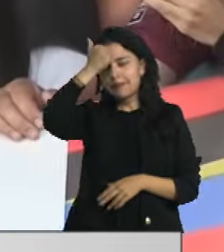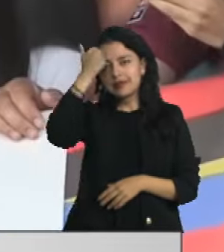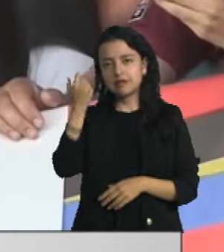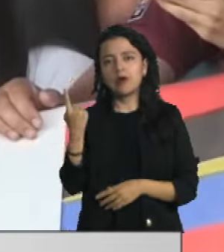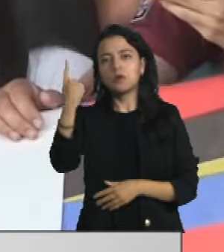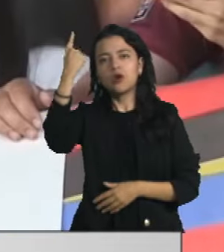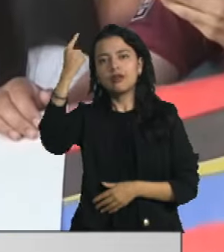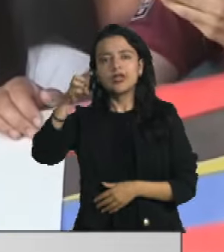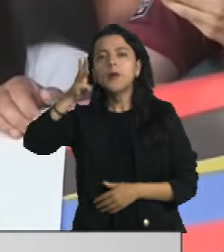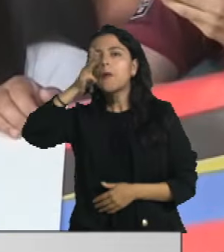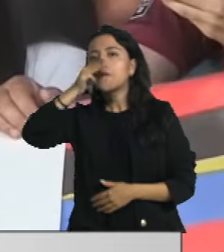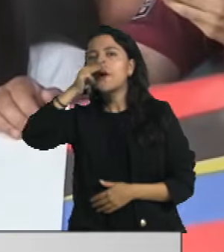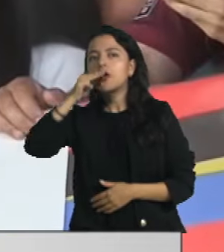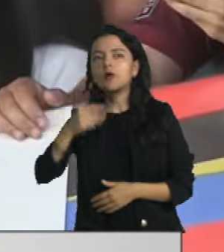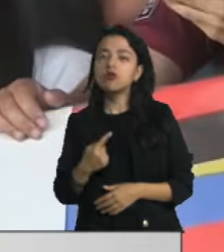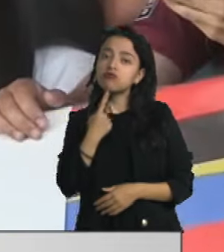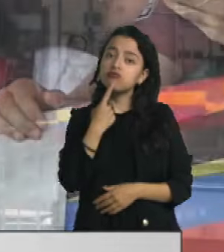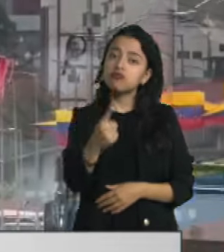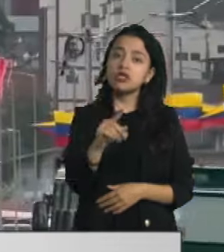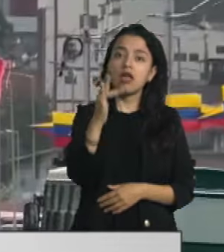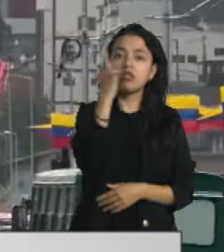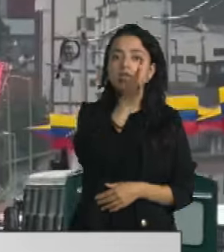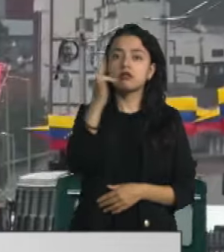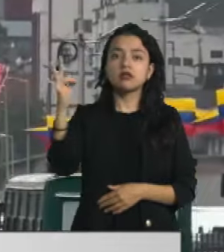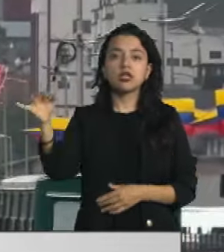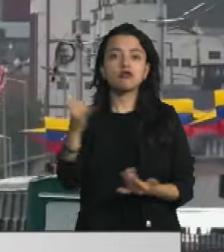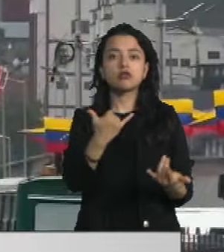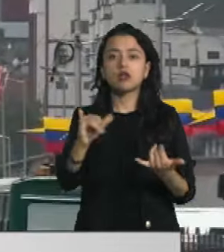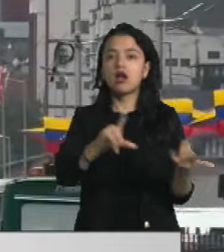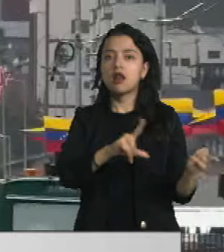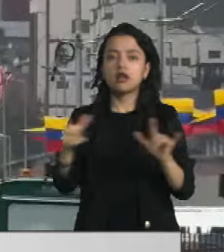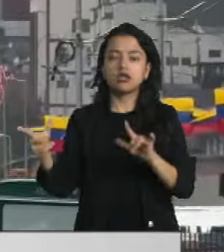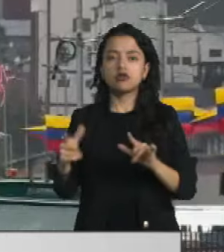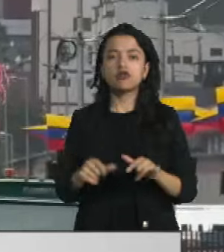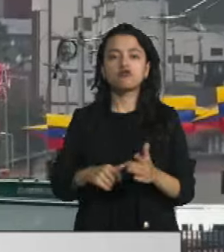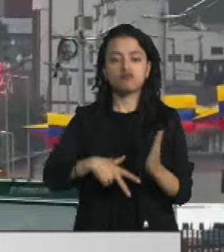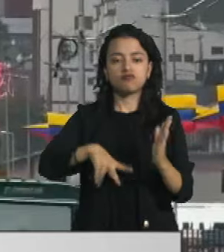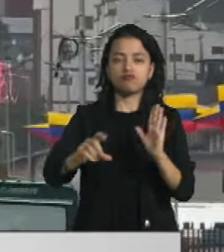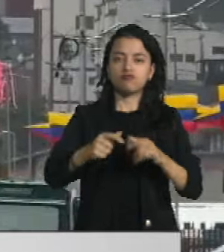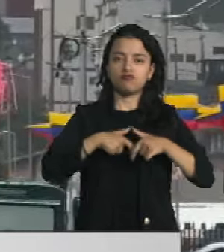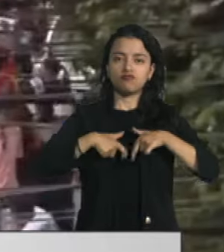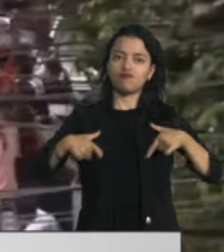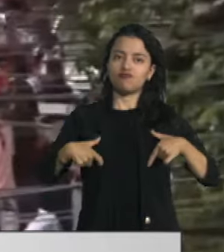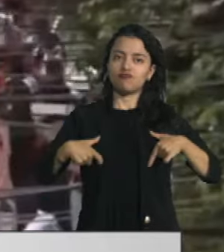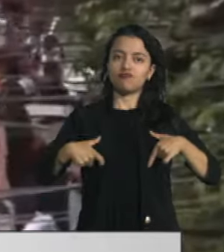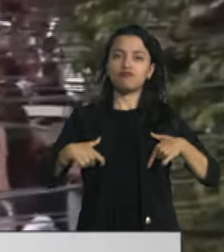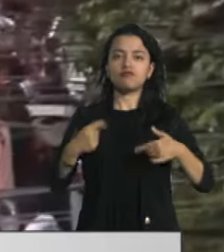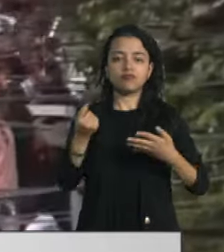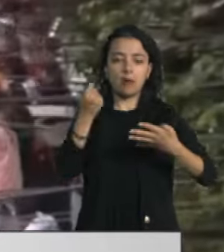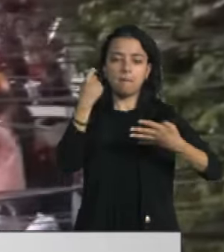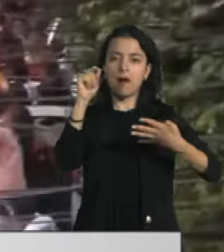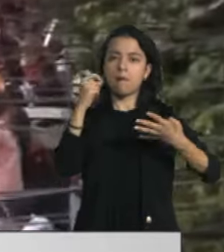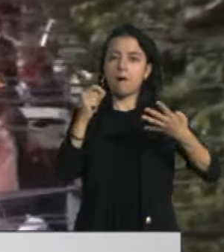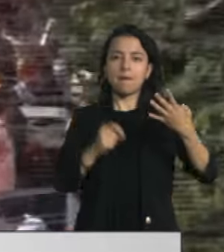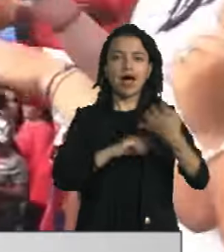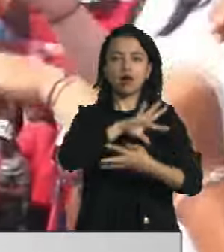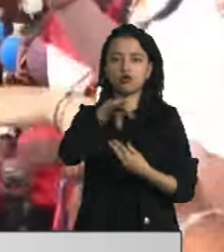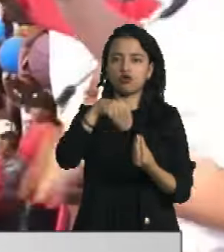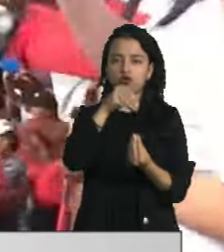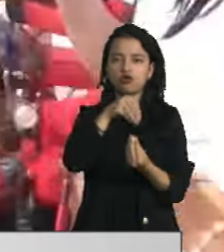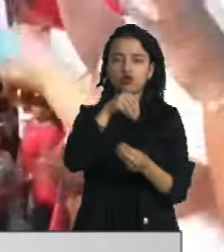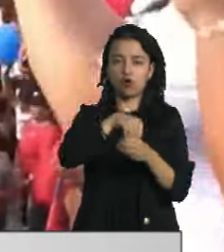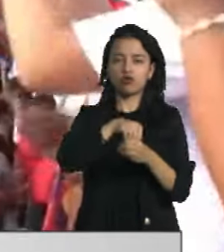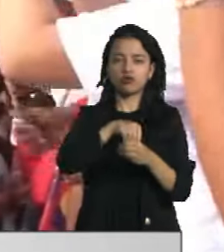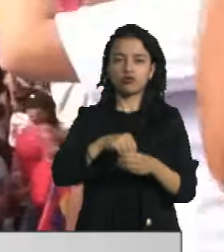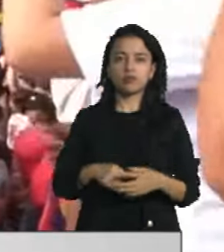que sus testigos para los comicios presidenciales de este domingo fueron acreditados en su totalidad. Fueron acreditados en